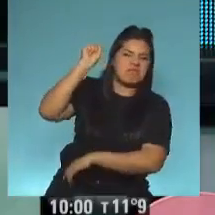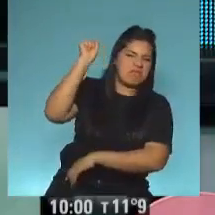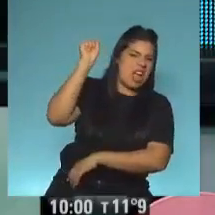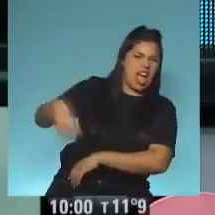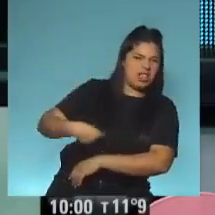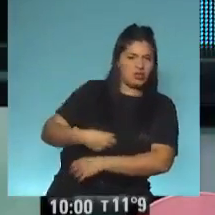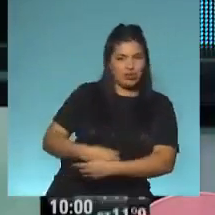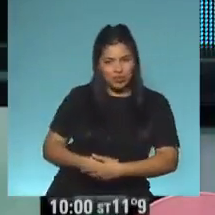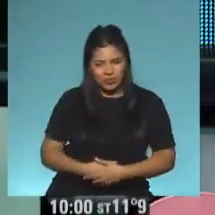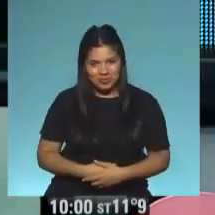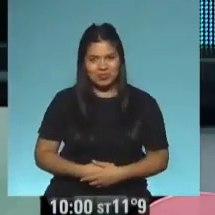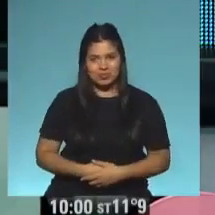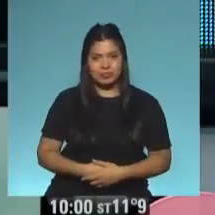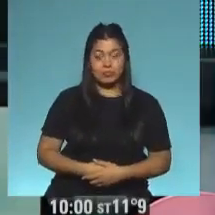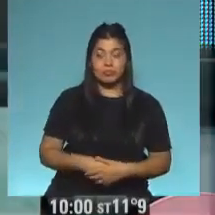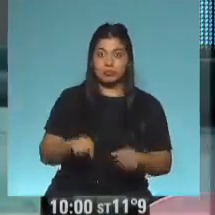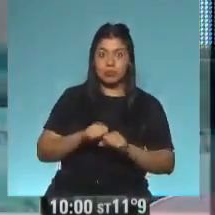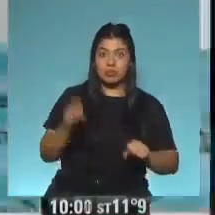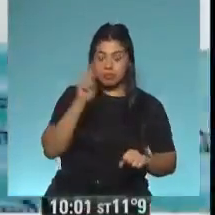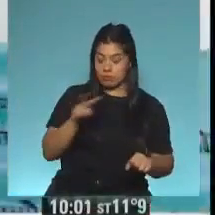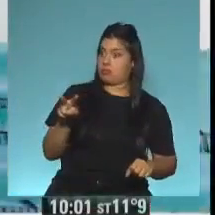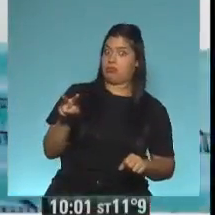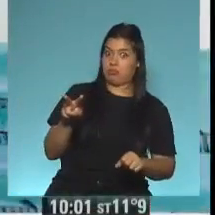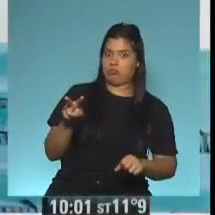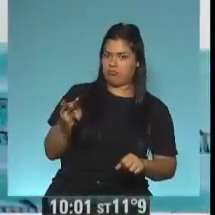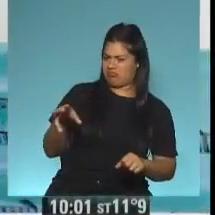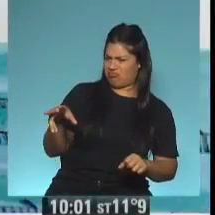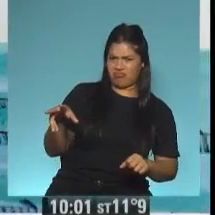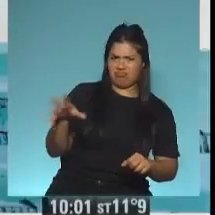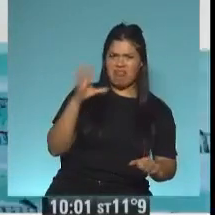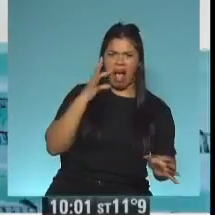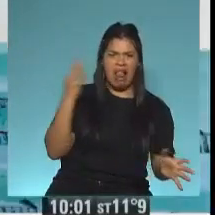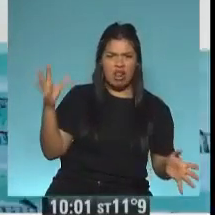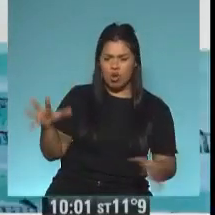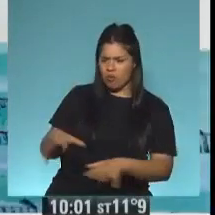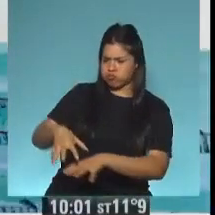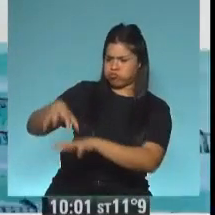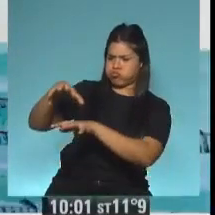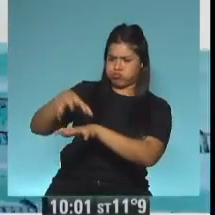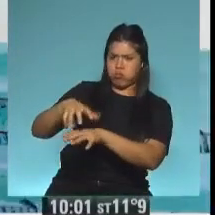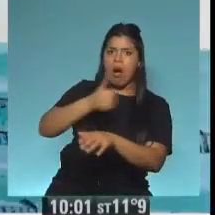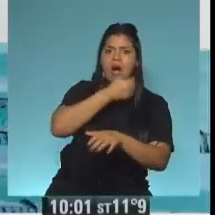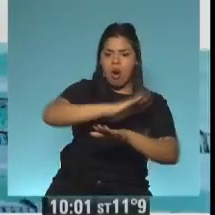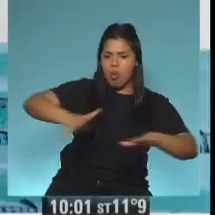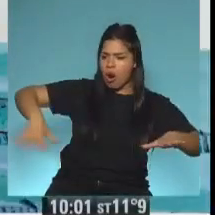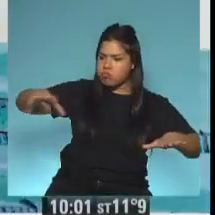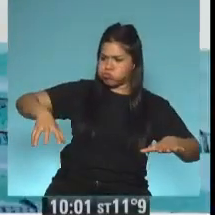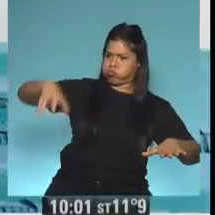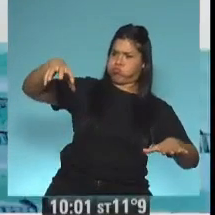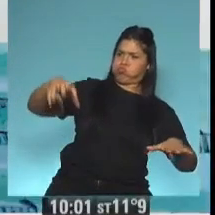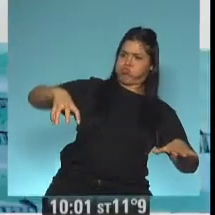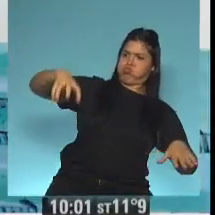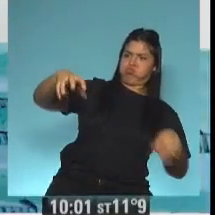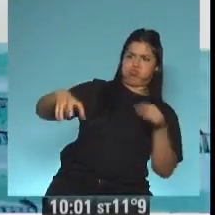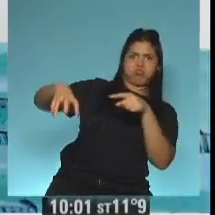De pronto, Pino vio algo raro flotando a su lado. Parecía como una isla redonda. Si parece